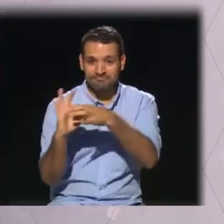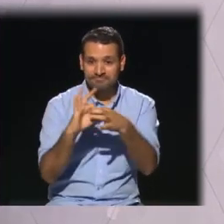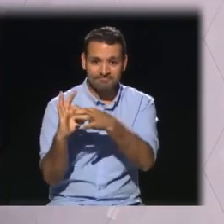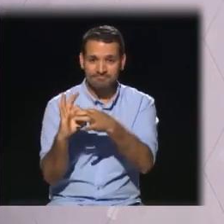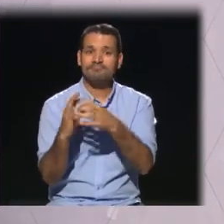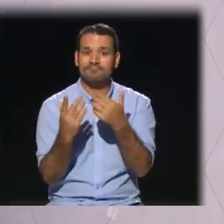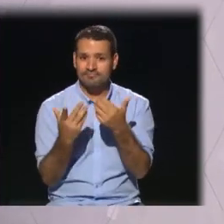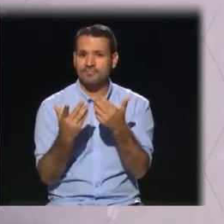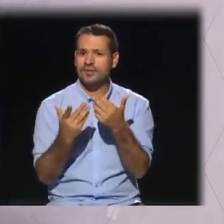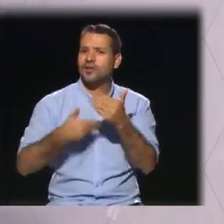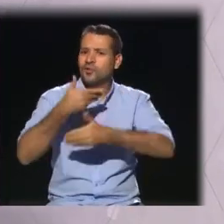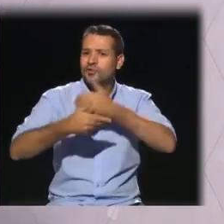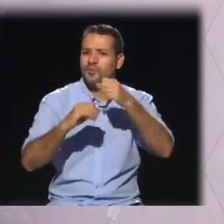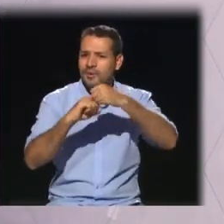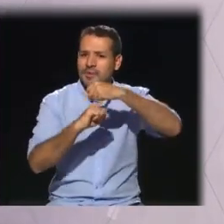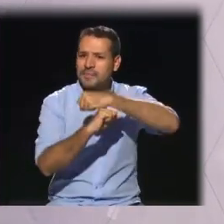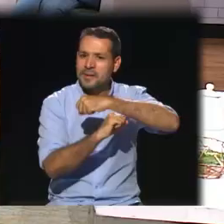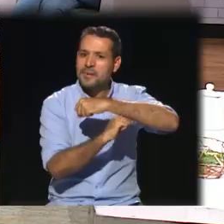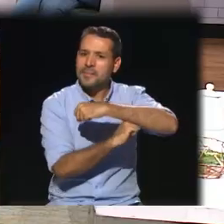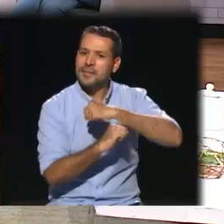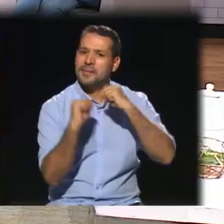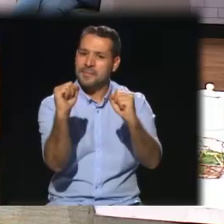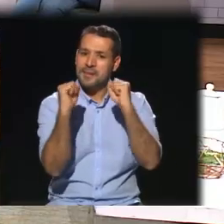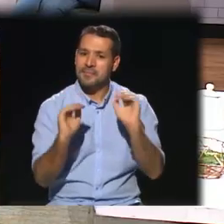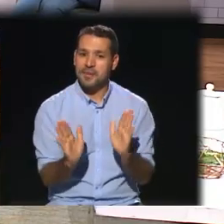es irlo consolidando con el tiempo. Entonces, en